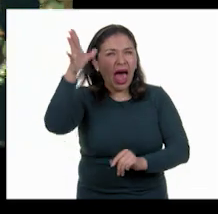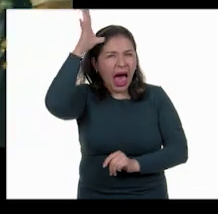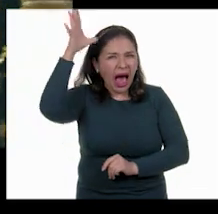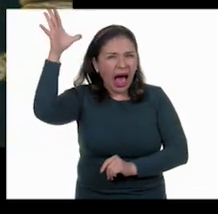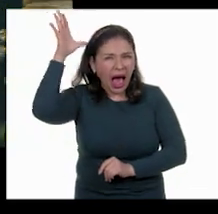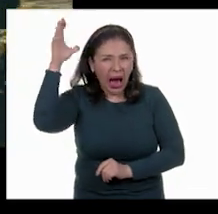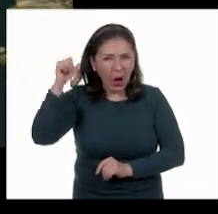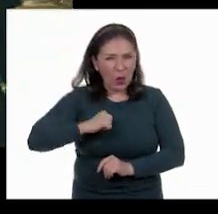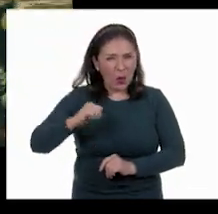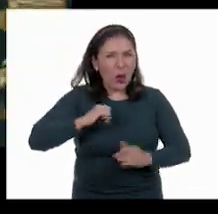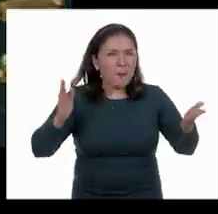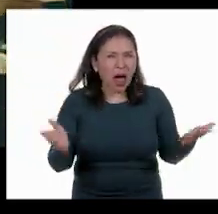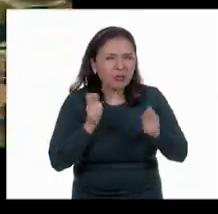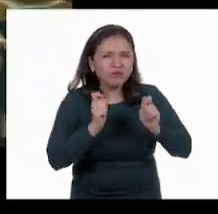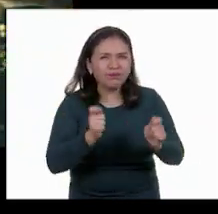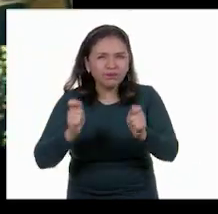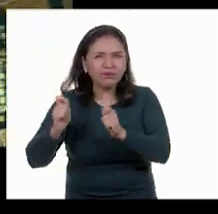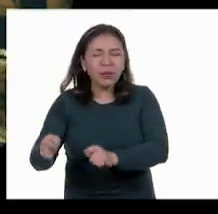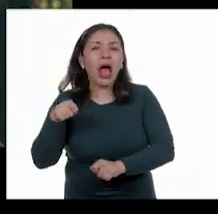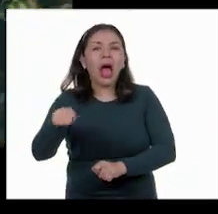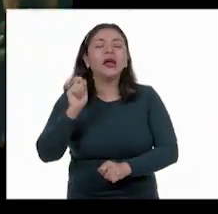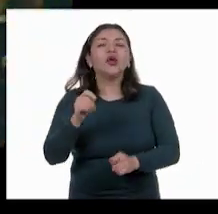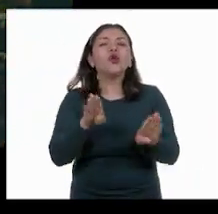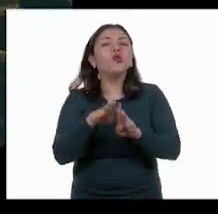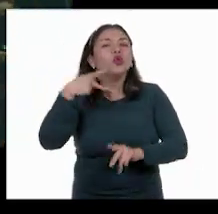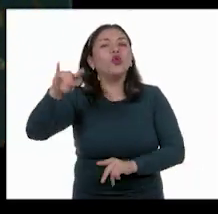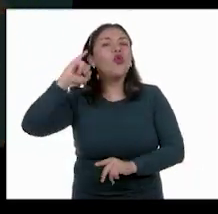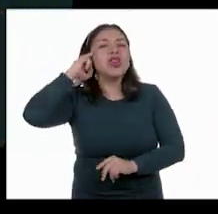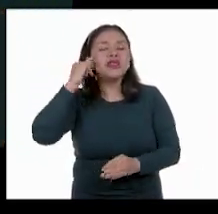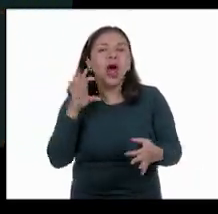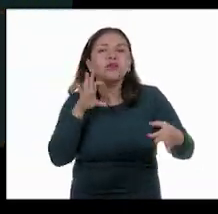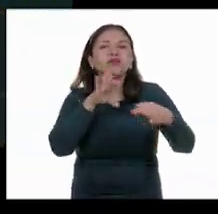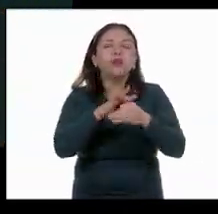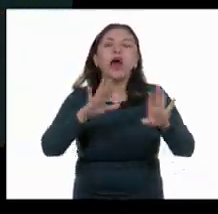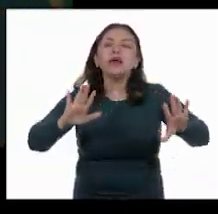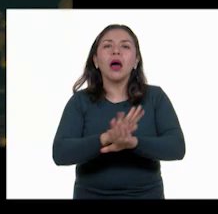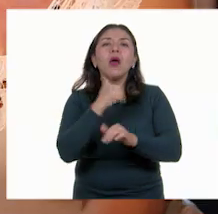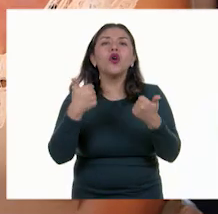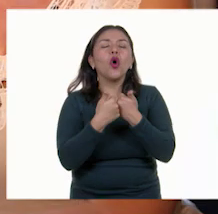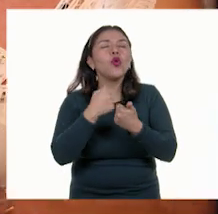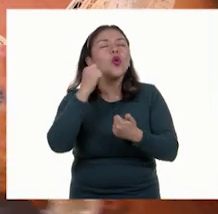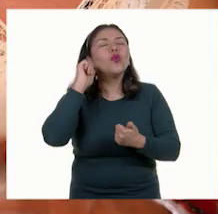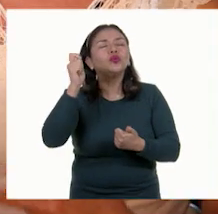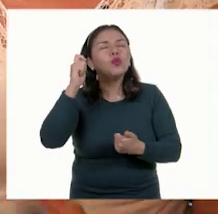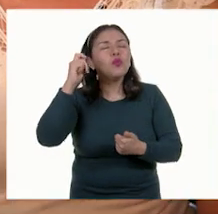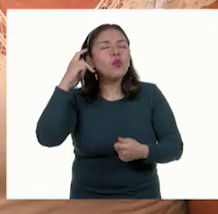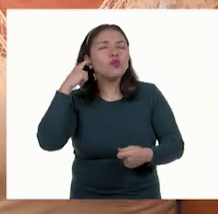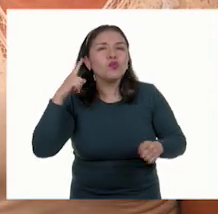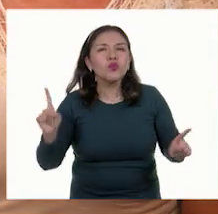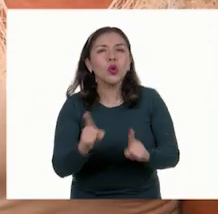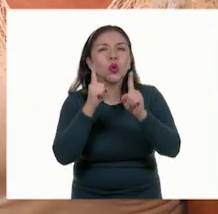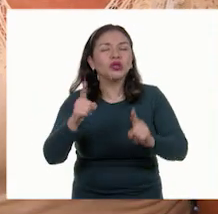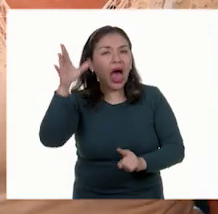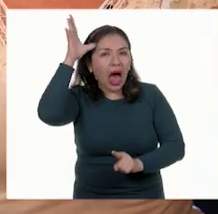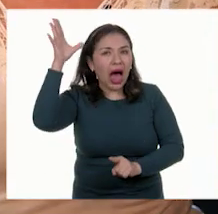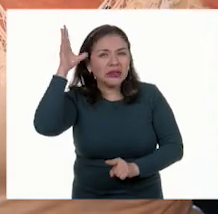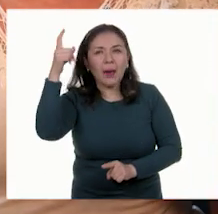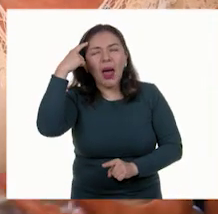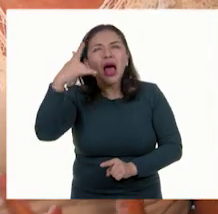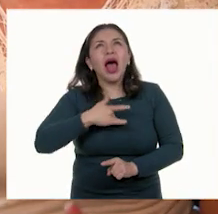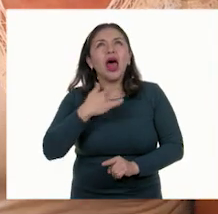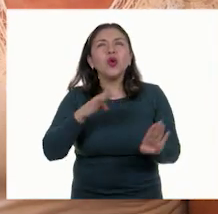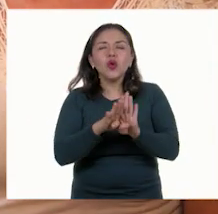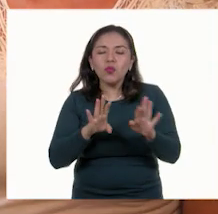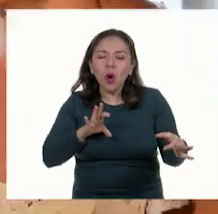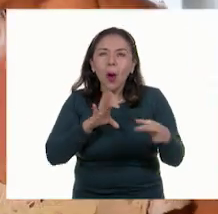prehispánicos eran partituras de la Sinfonía India traducidas a instrumentos prehispánicos para poderla hacer como un poco